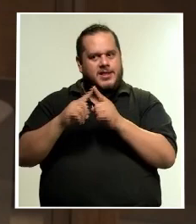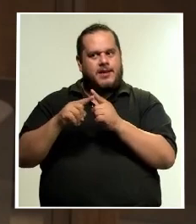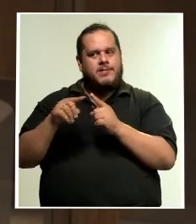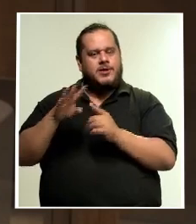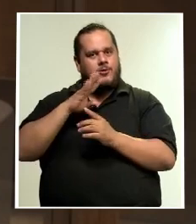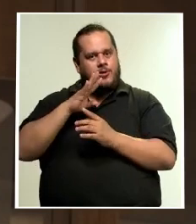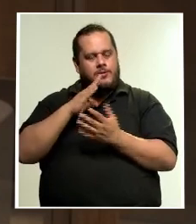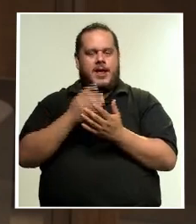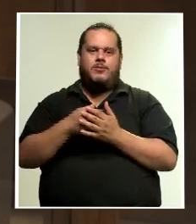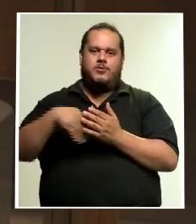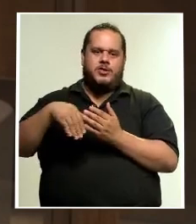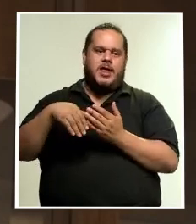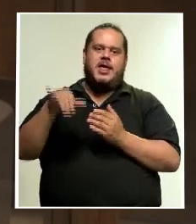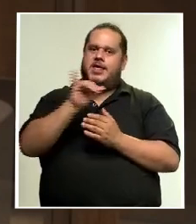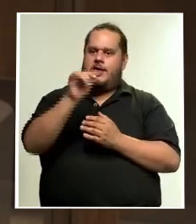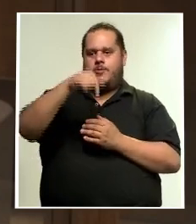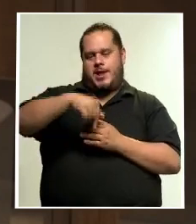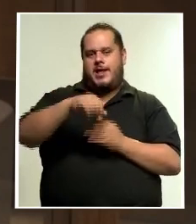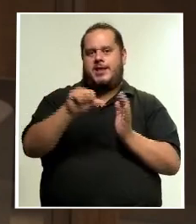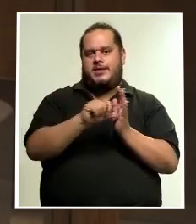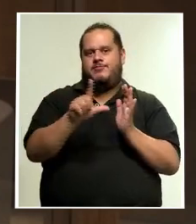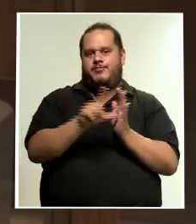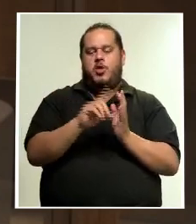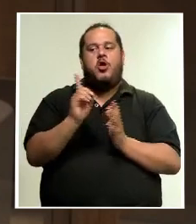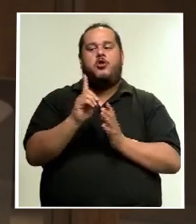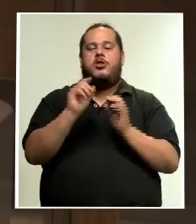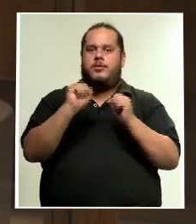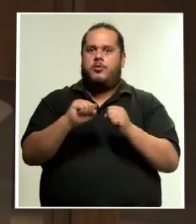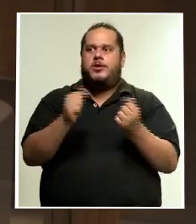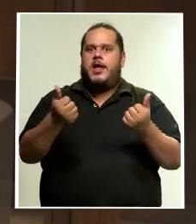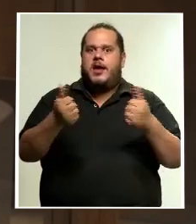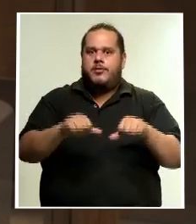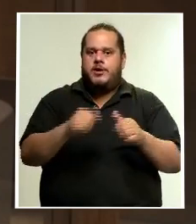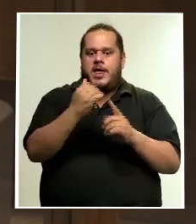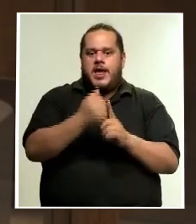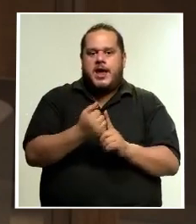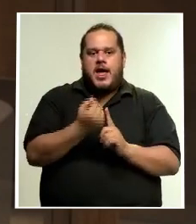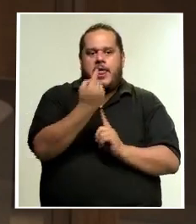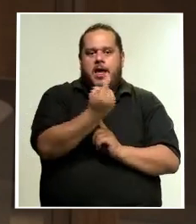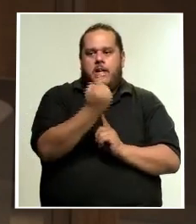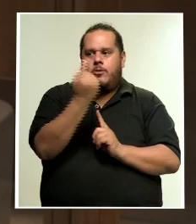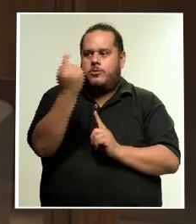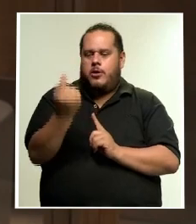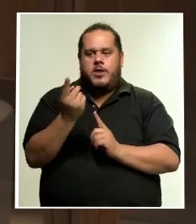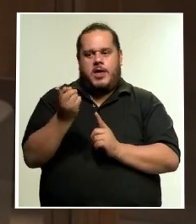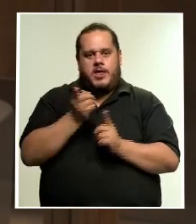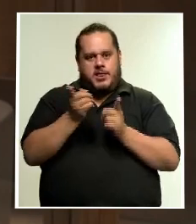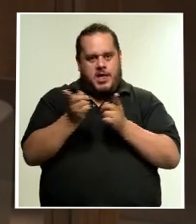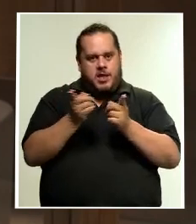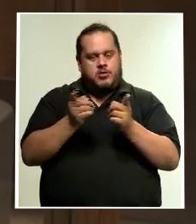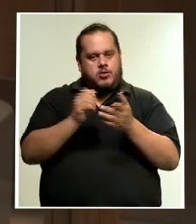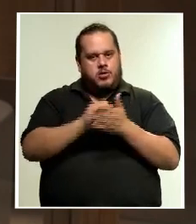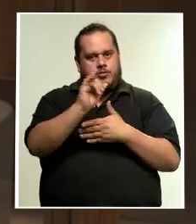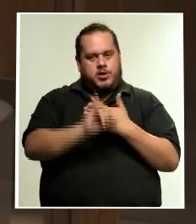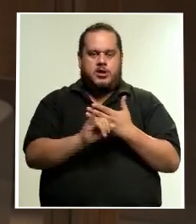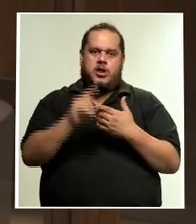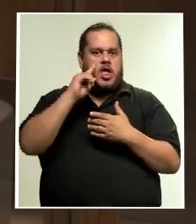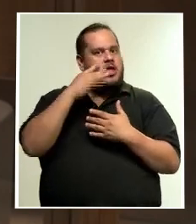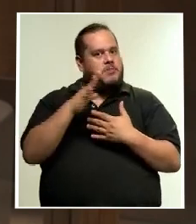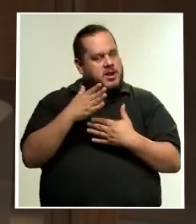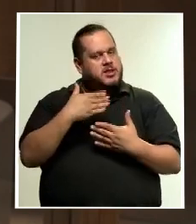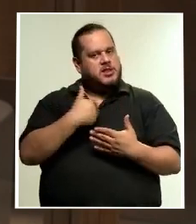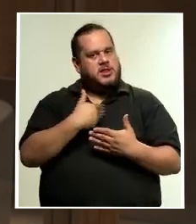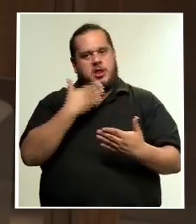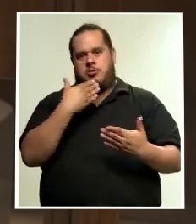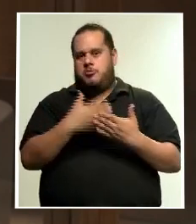también pasa acá en el Congreso, lugar donde podría estar aprobándose cada una de estas iniciativas y donde pues parece haber muy buen